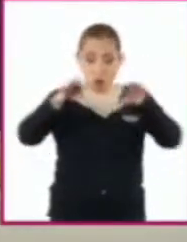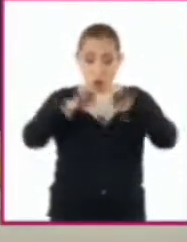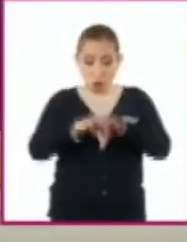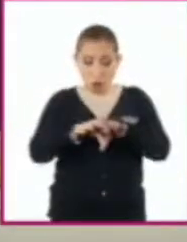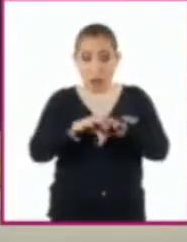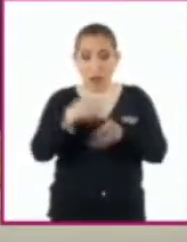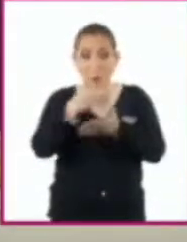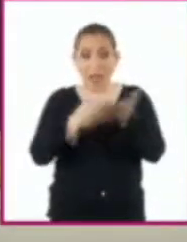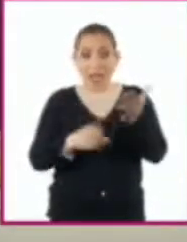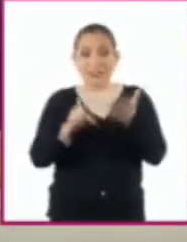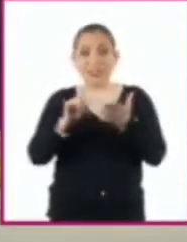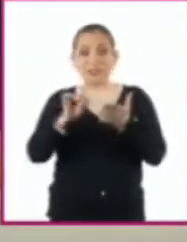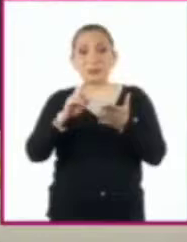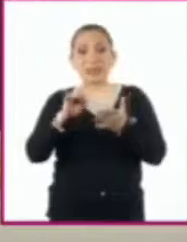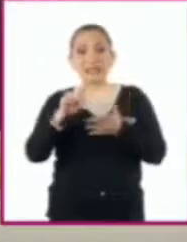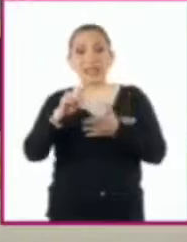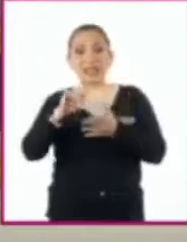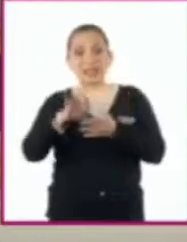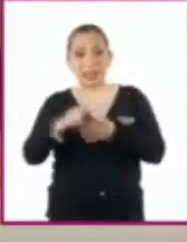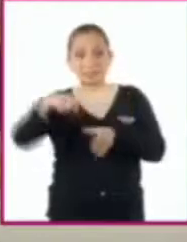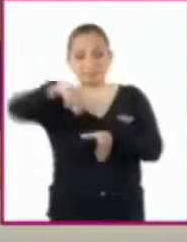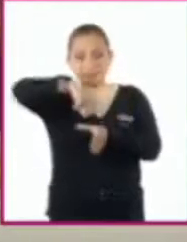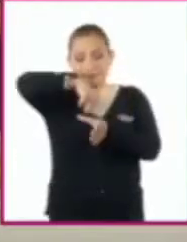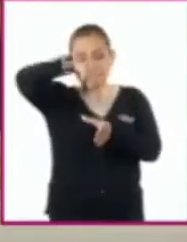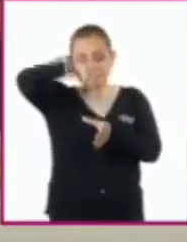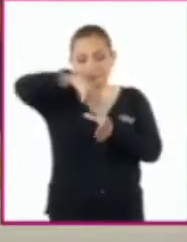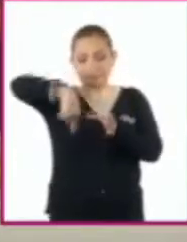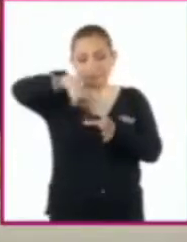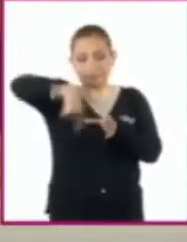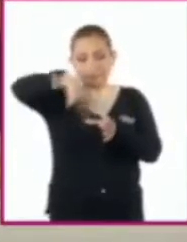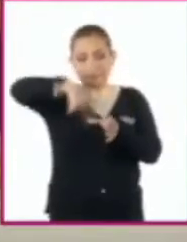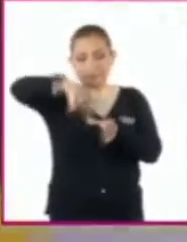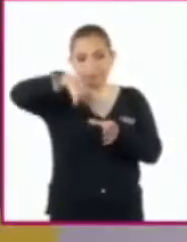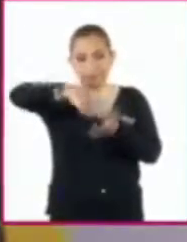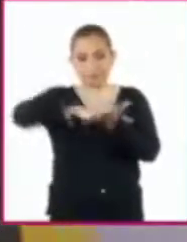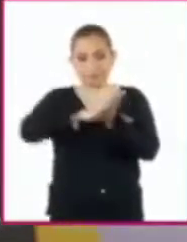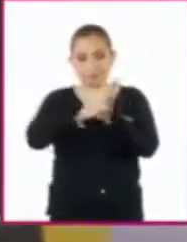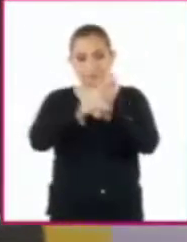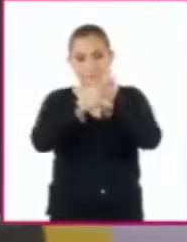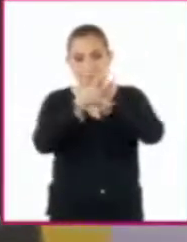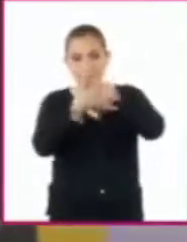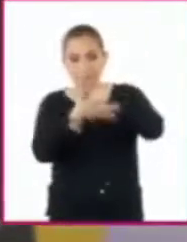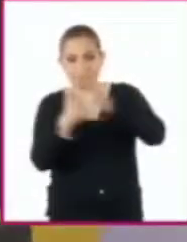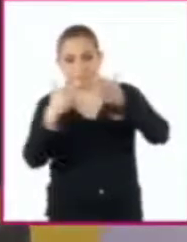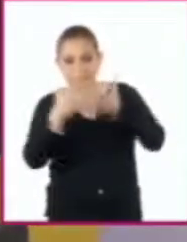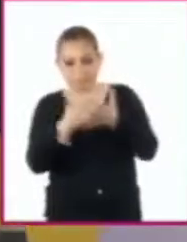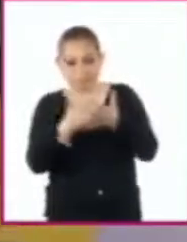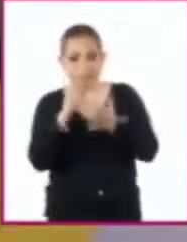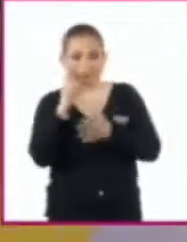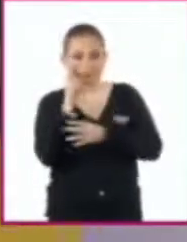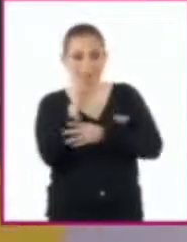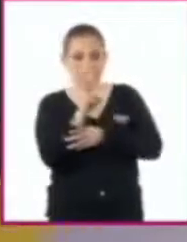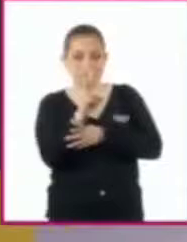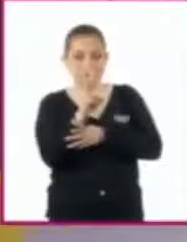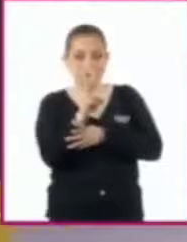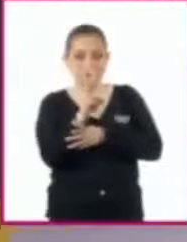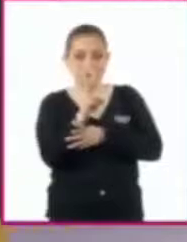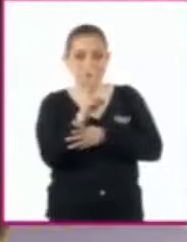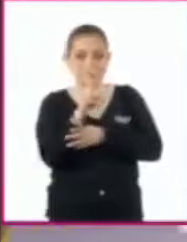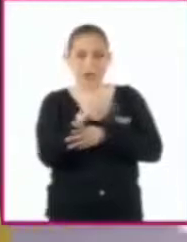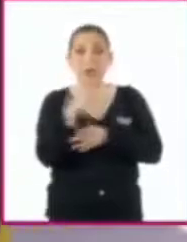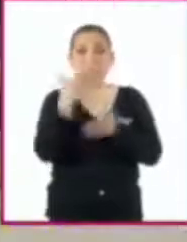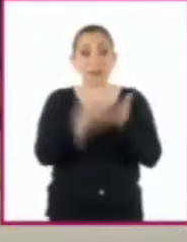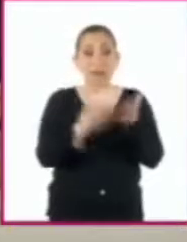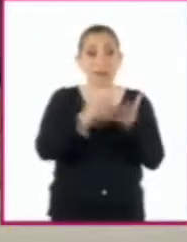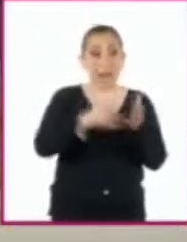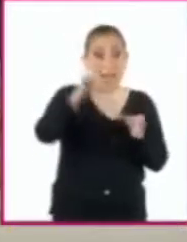y la mitad del dispersante. Agitamos hasta que se forme una emulsión. En este momento, agregamos el resto